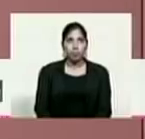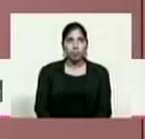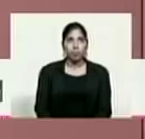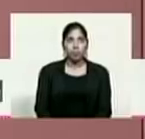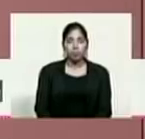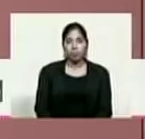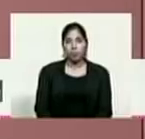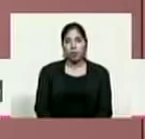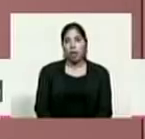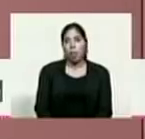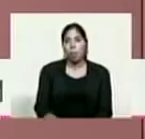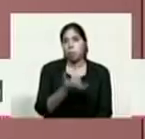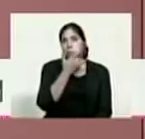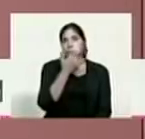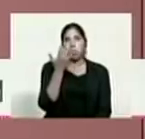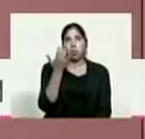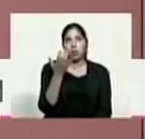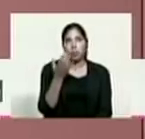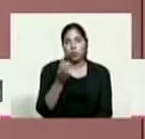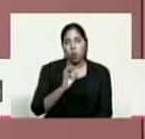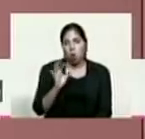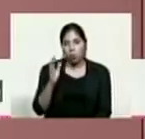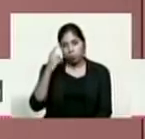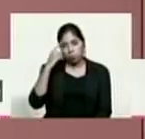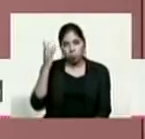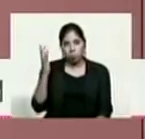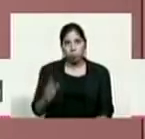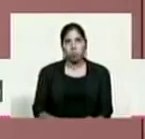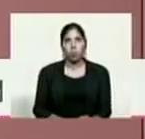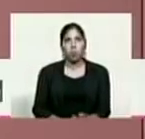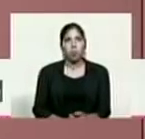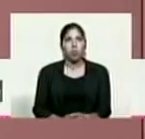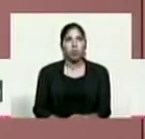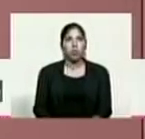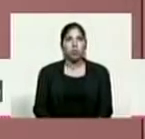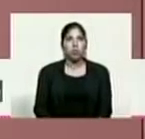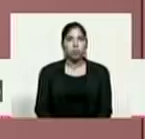fortuitas, accidentales, como ha tratado de hacer creer,